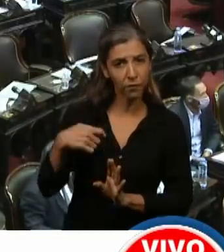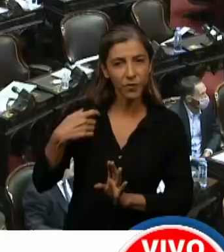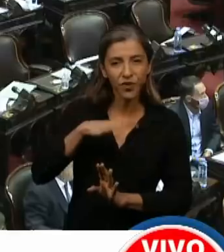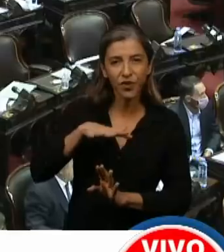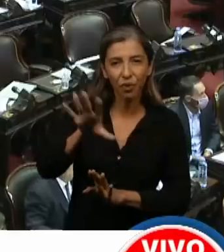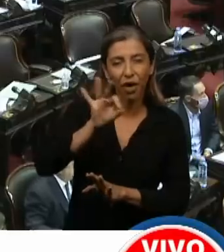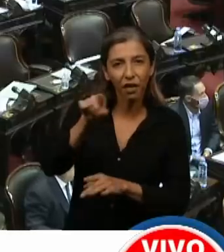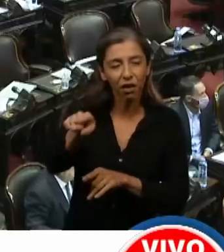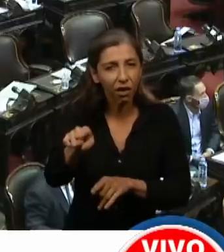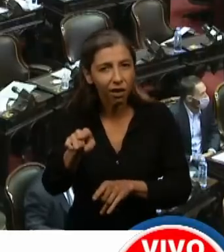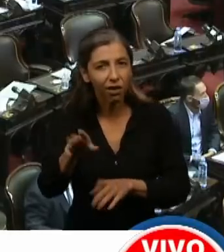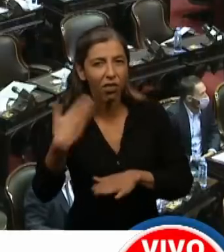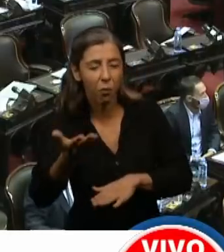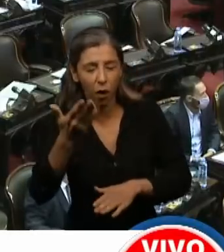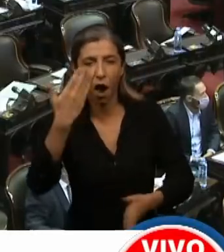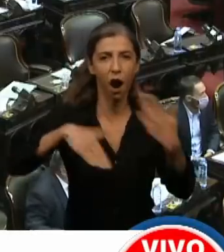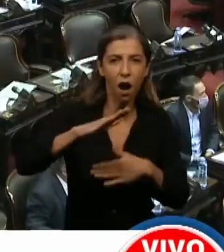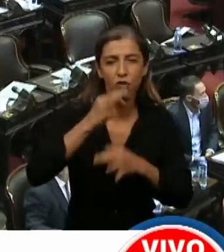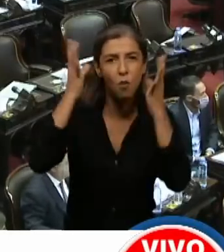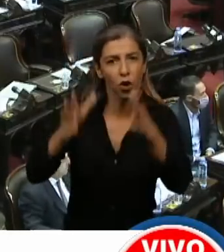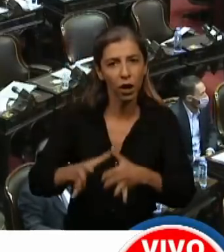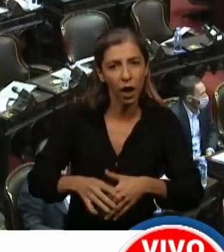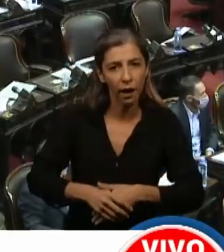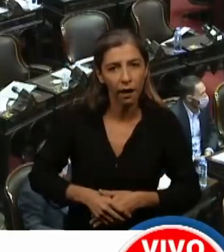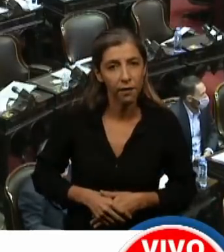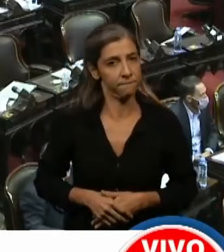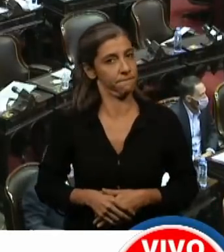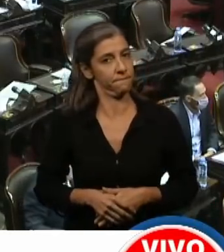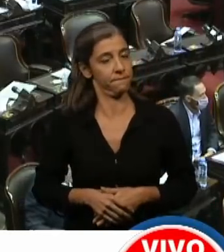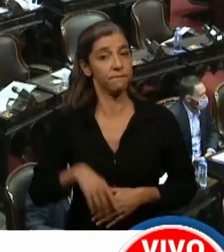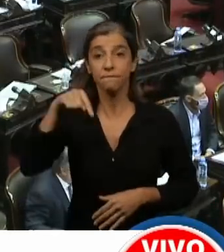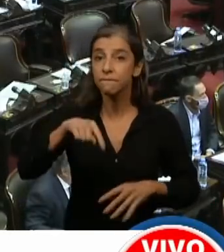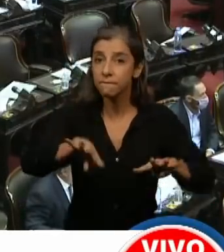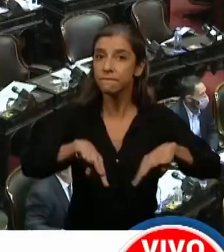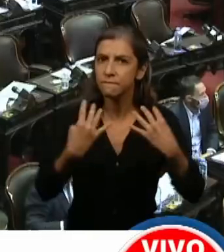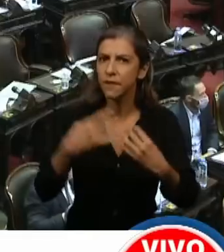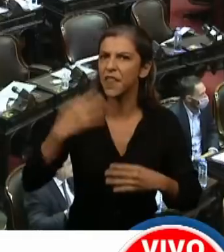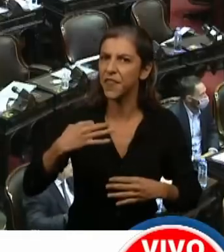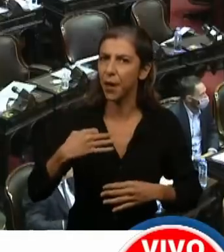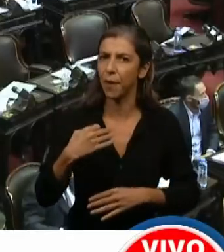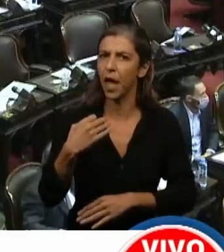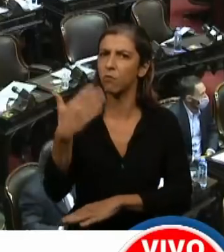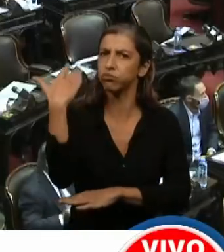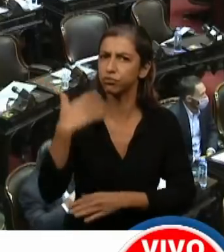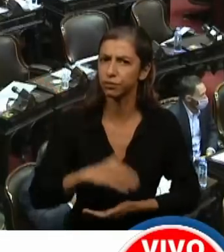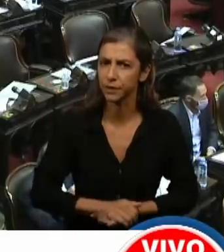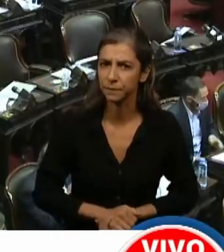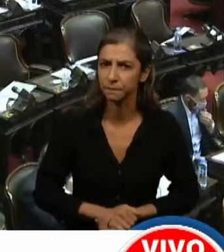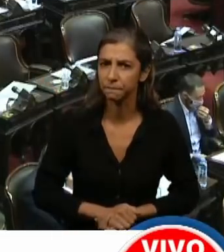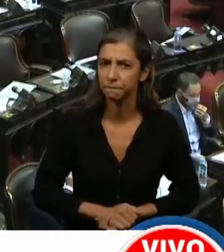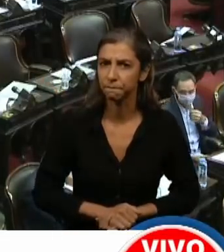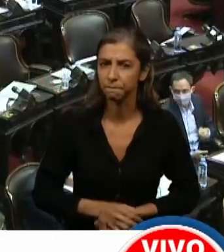la conciencia de la gente y hacer lo que quiere. Y esta Cámara debe expresarse en ese sentido.